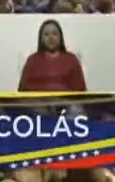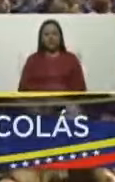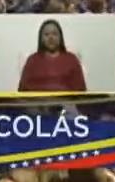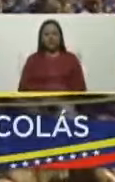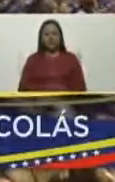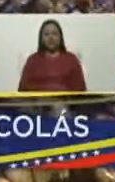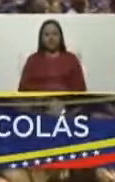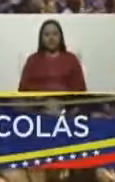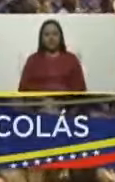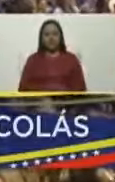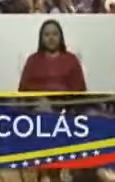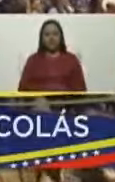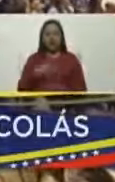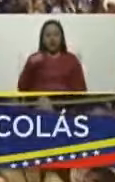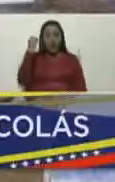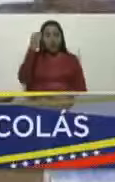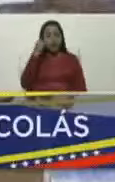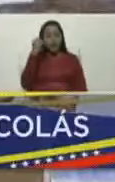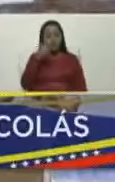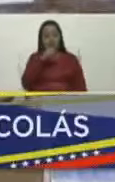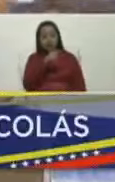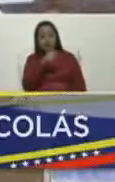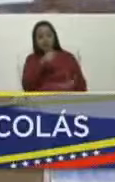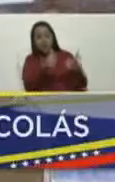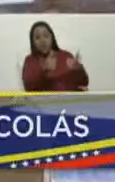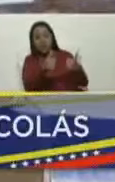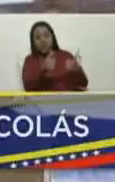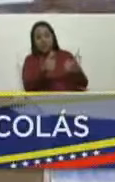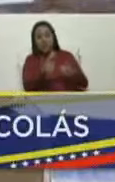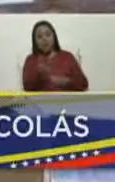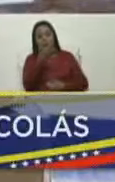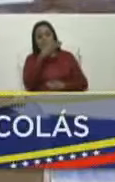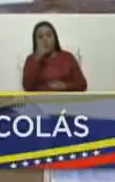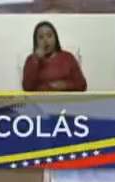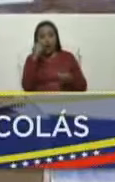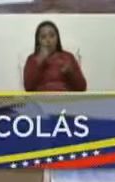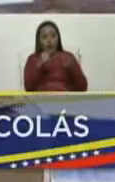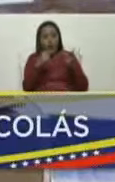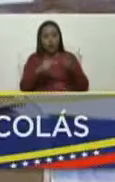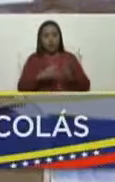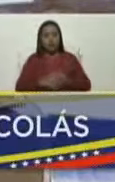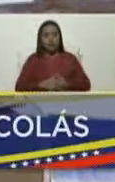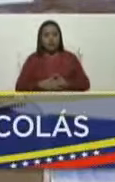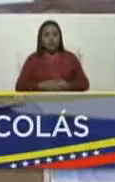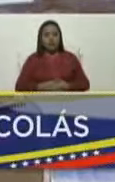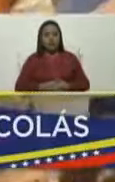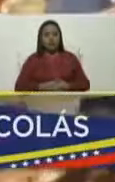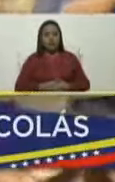Bueno, me parece muy bien. Para mejorar las condiciones.